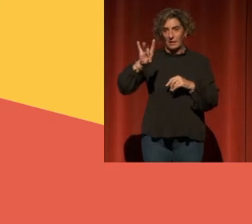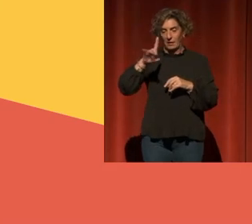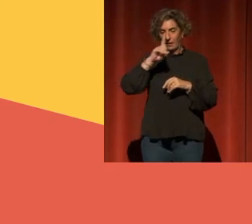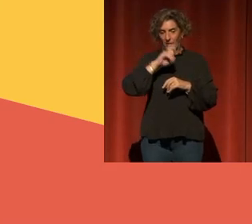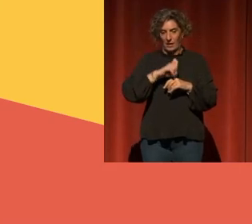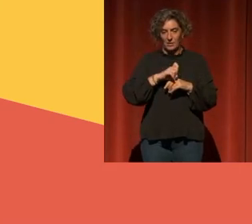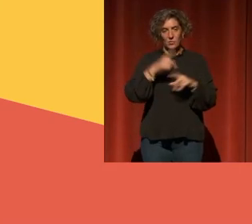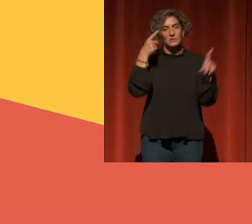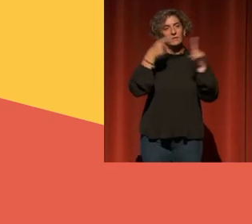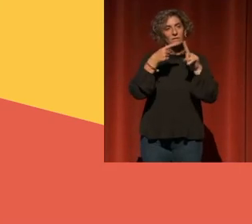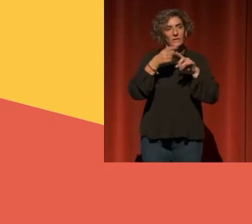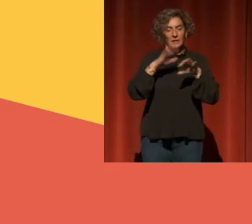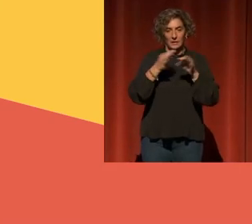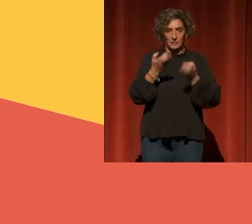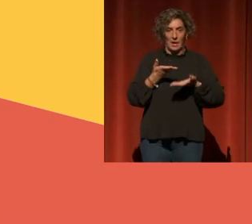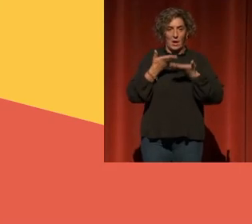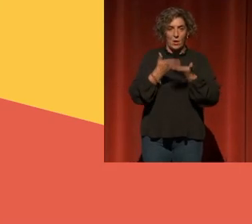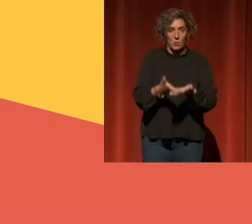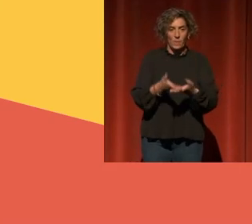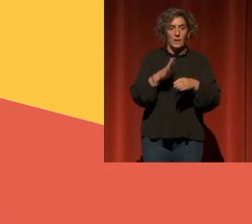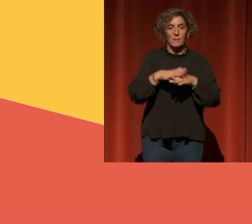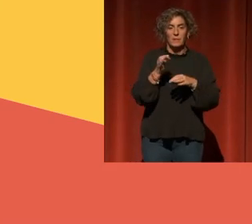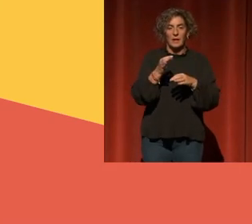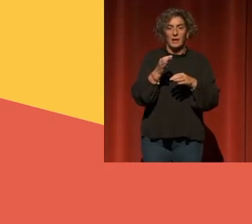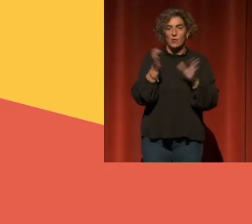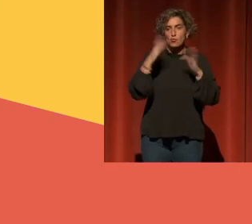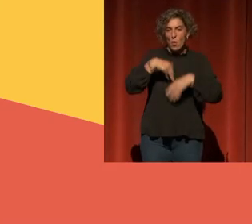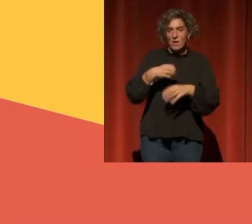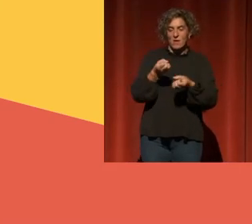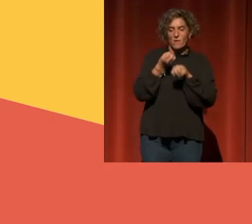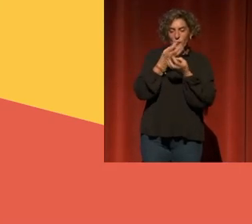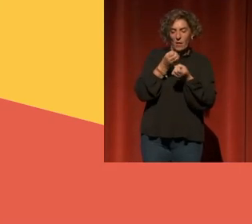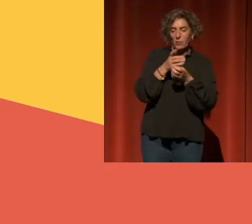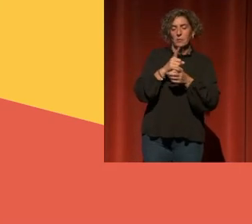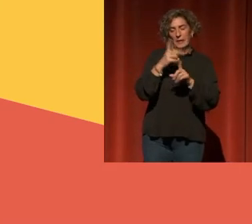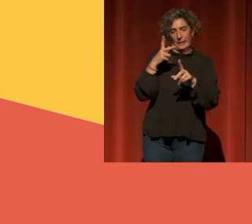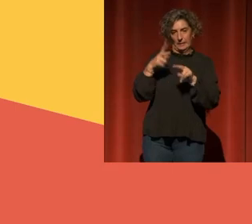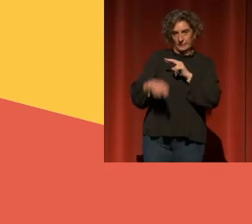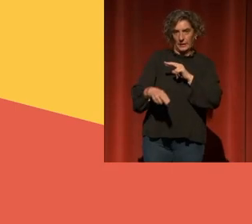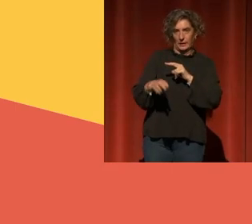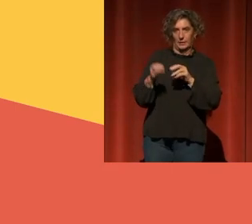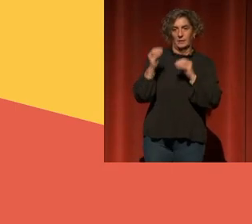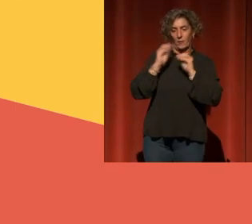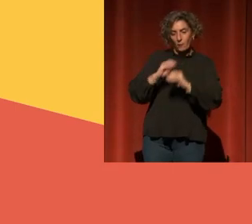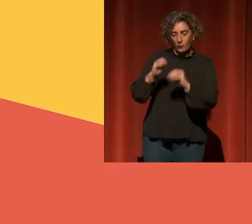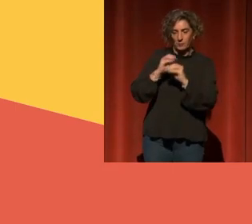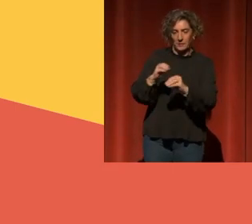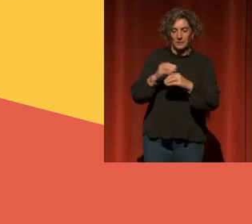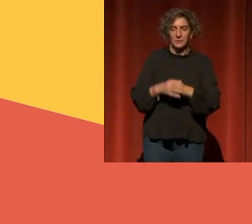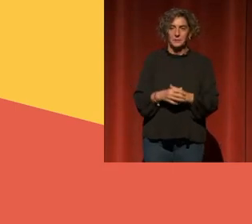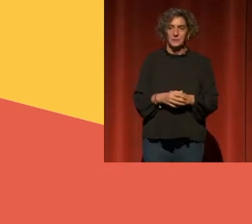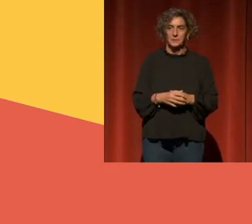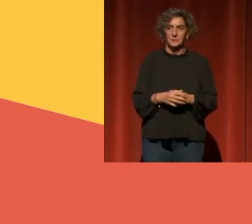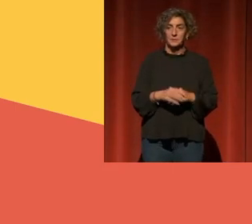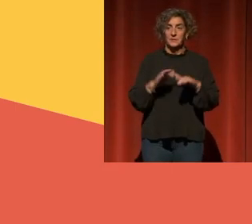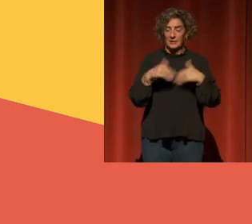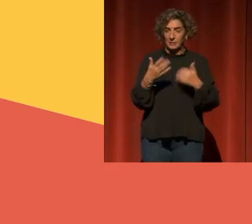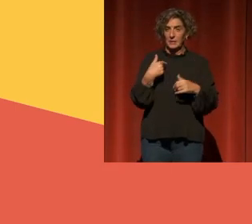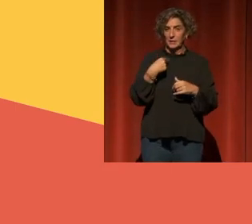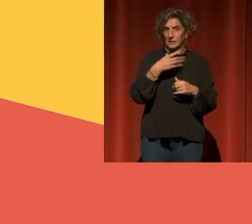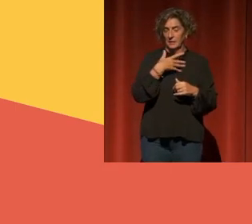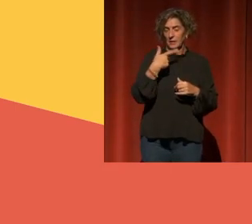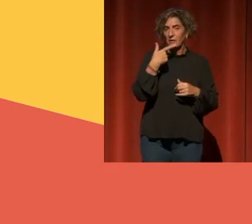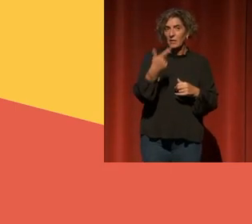trata de ayudarles para combatir la desinformación o las fake news también me gustaría mencionar